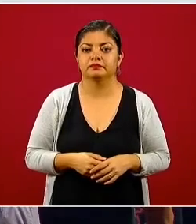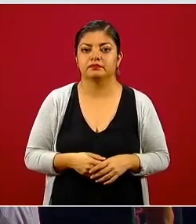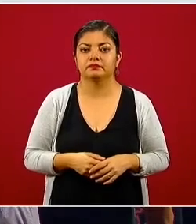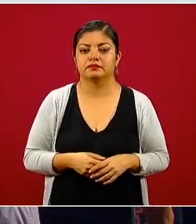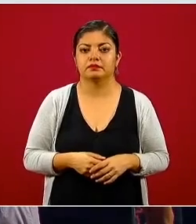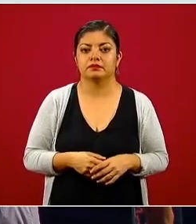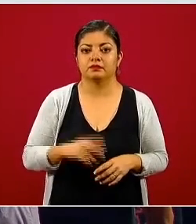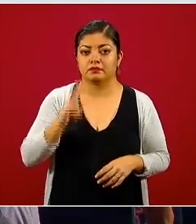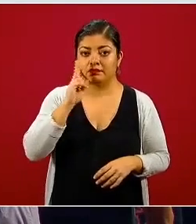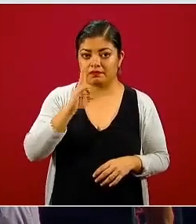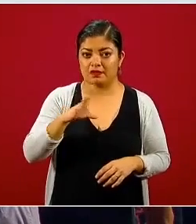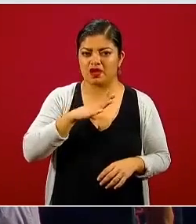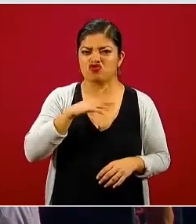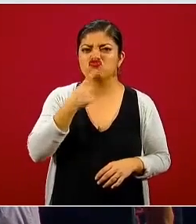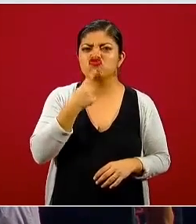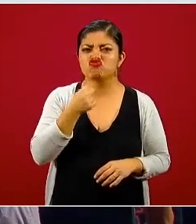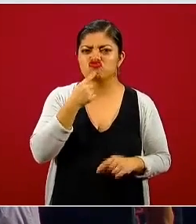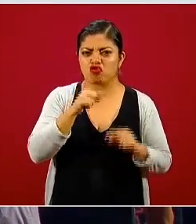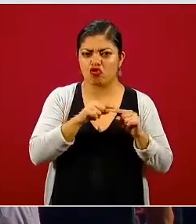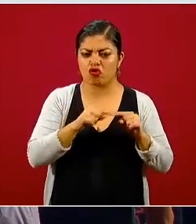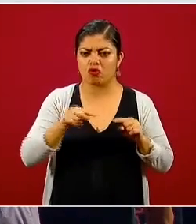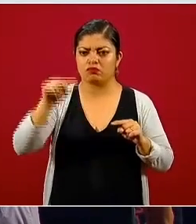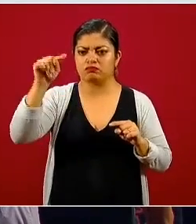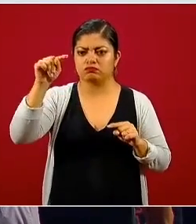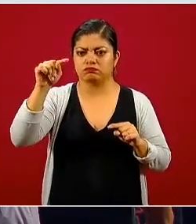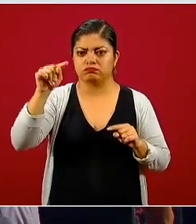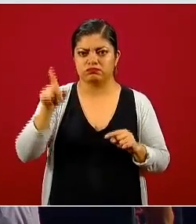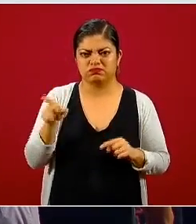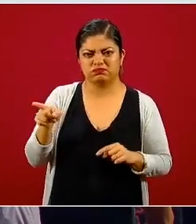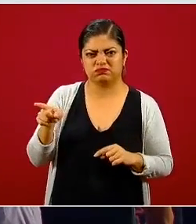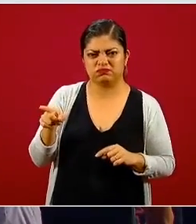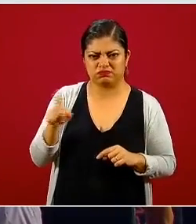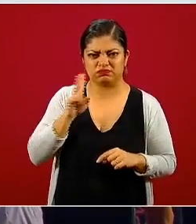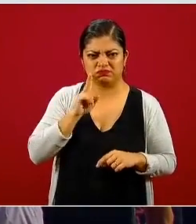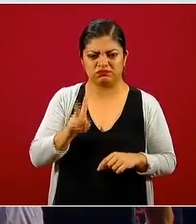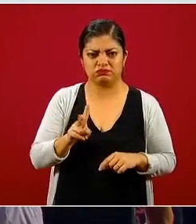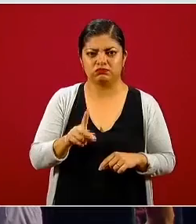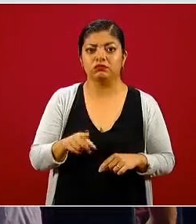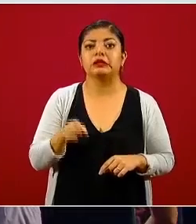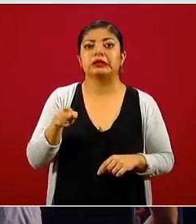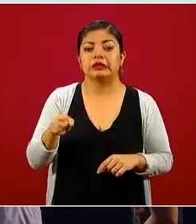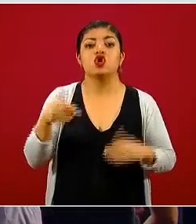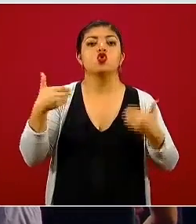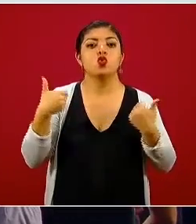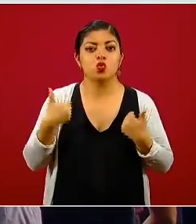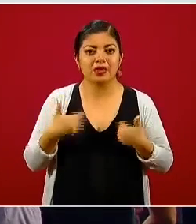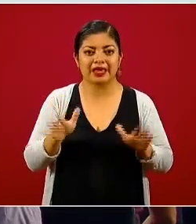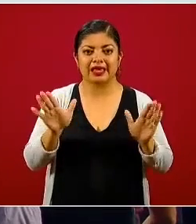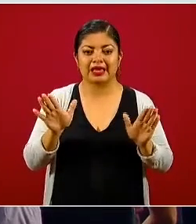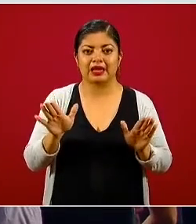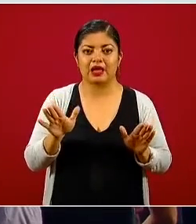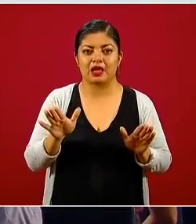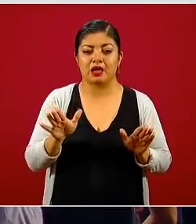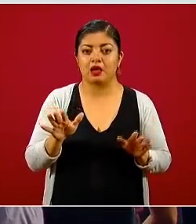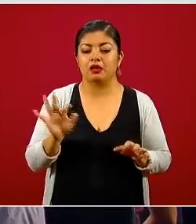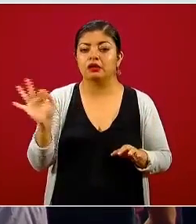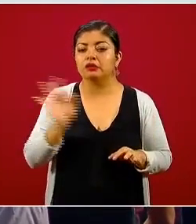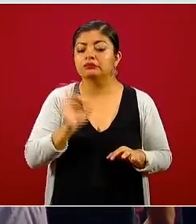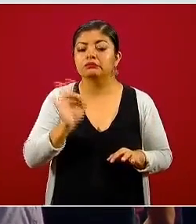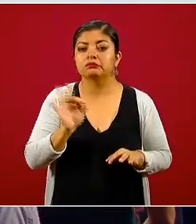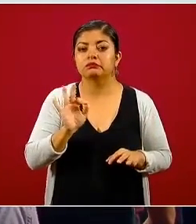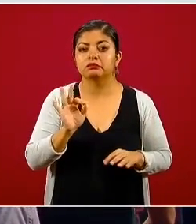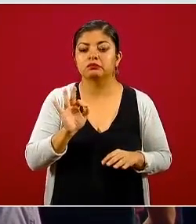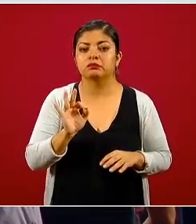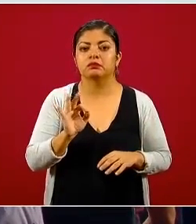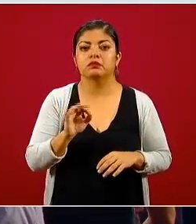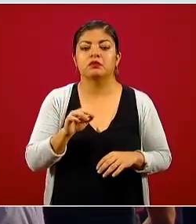Esta línea roja representa lo que hubiera ocurrido si no se hubieran hecho las